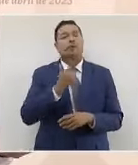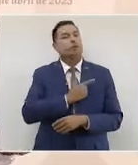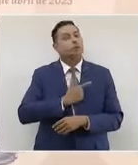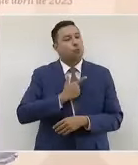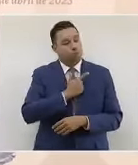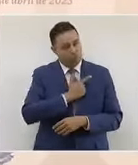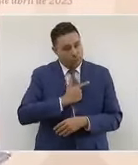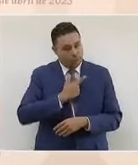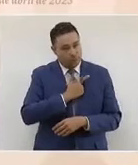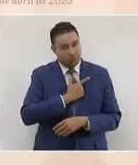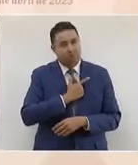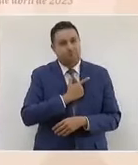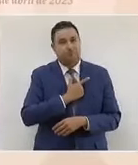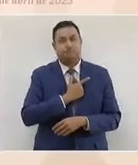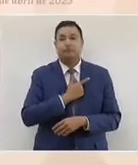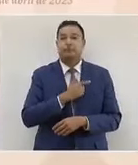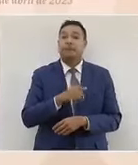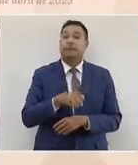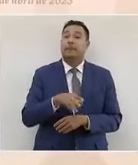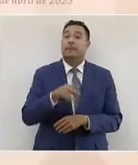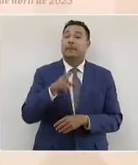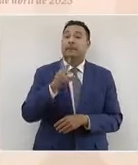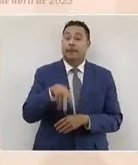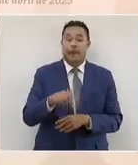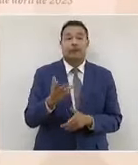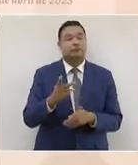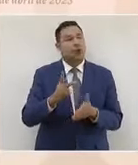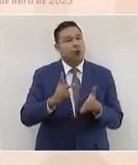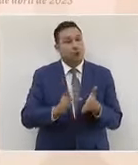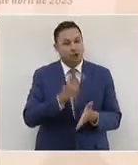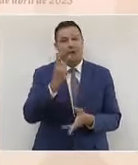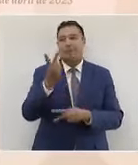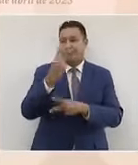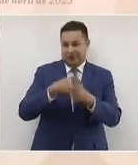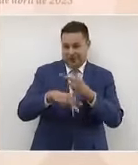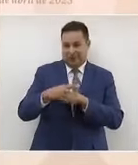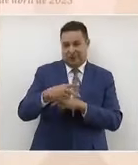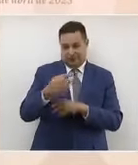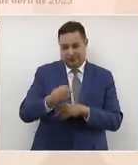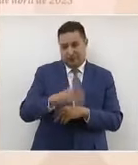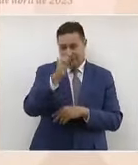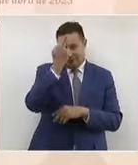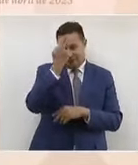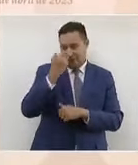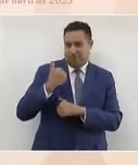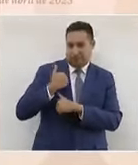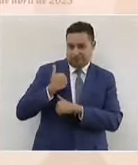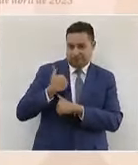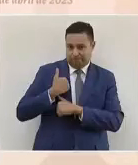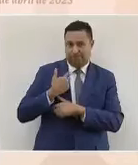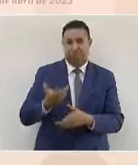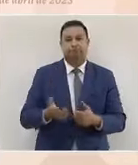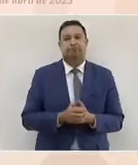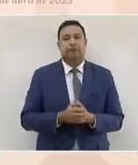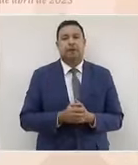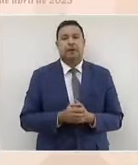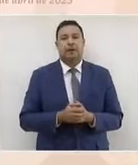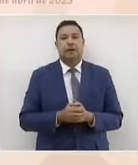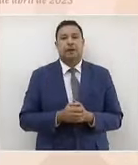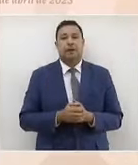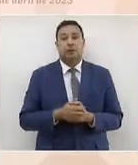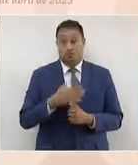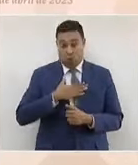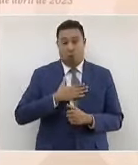gusto estar de nuevo en Graciano Sánchez, en San Luis Potosí. He